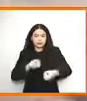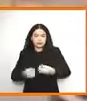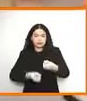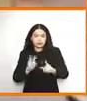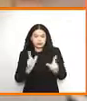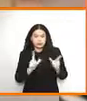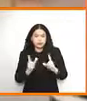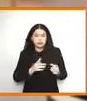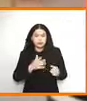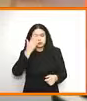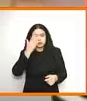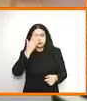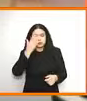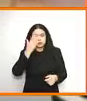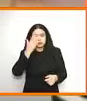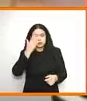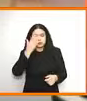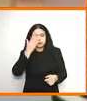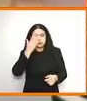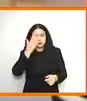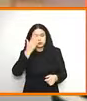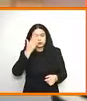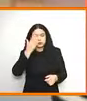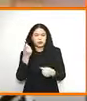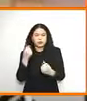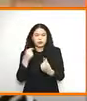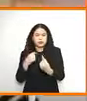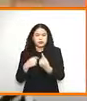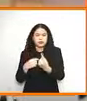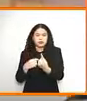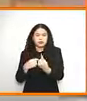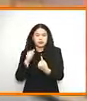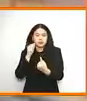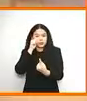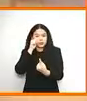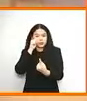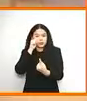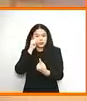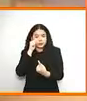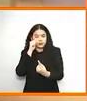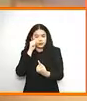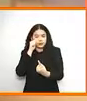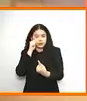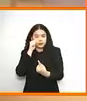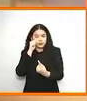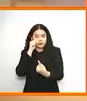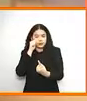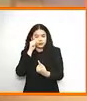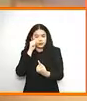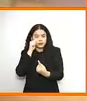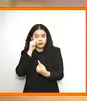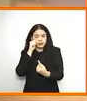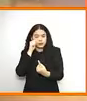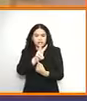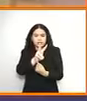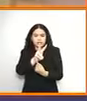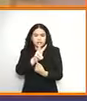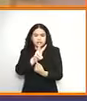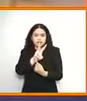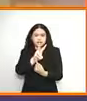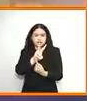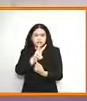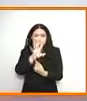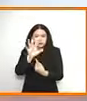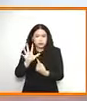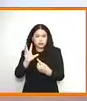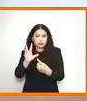movimiento y vamos a seleccionar el primer dígito. Atentos, jugadores, y este es el 2, segundo dígito.